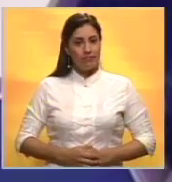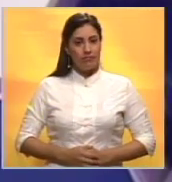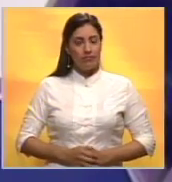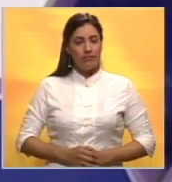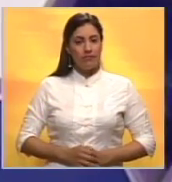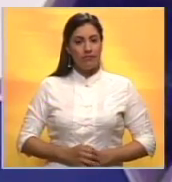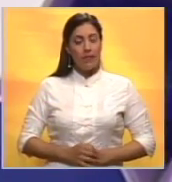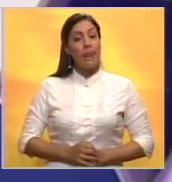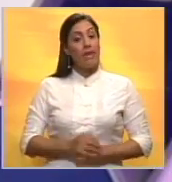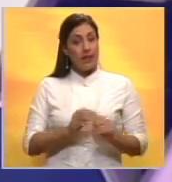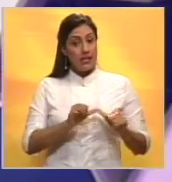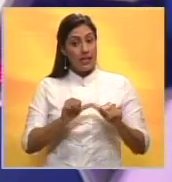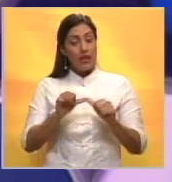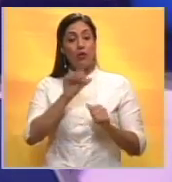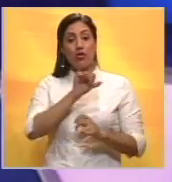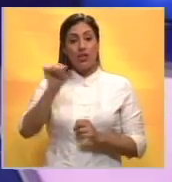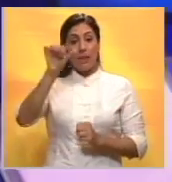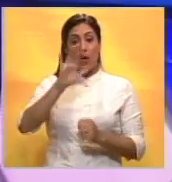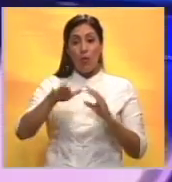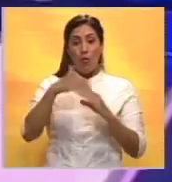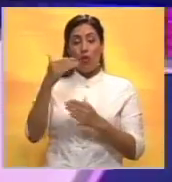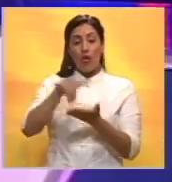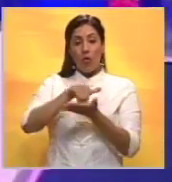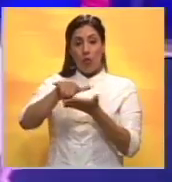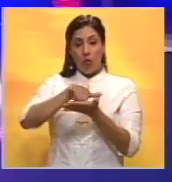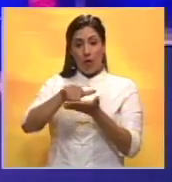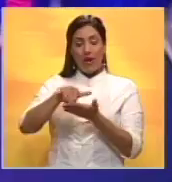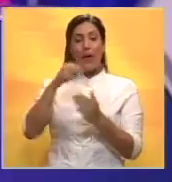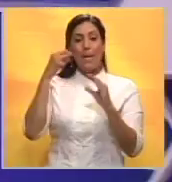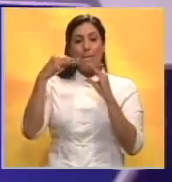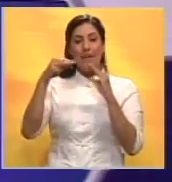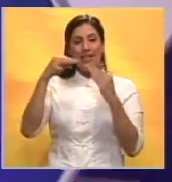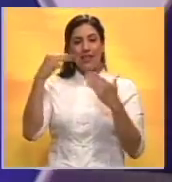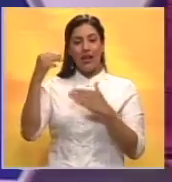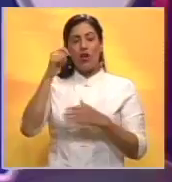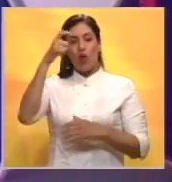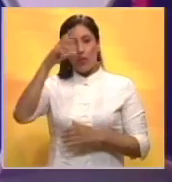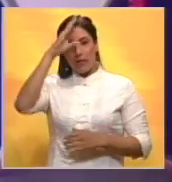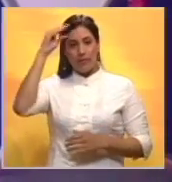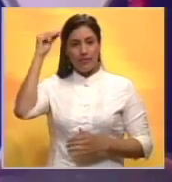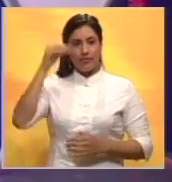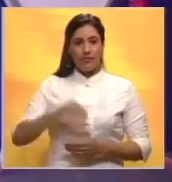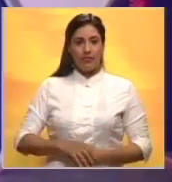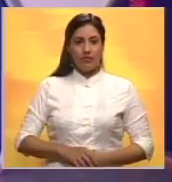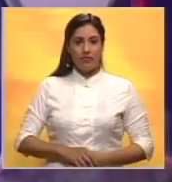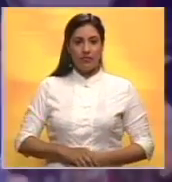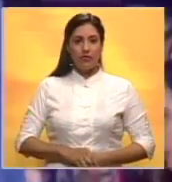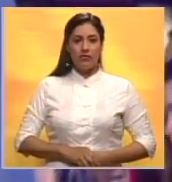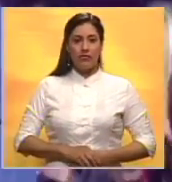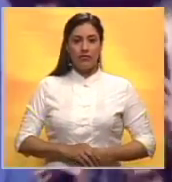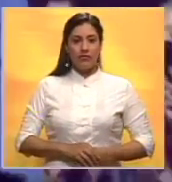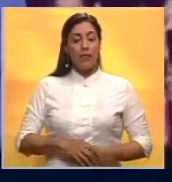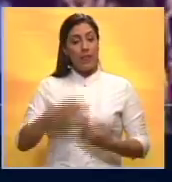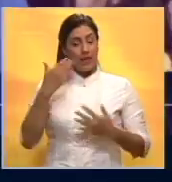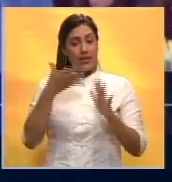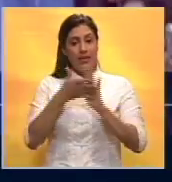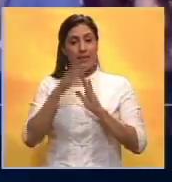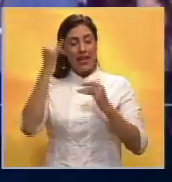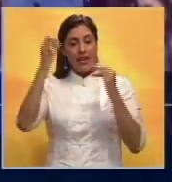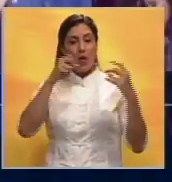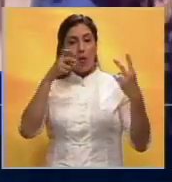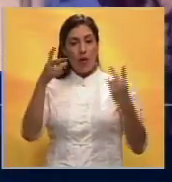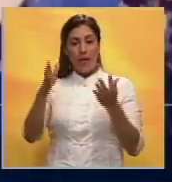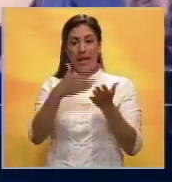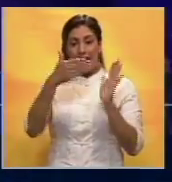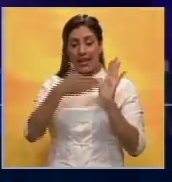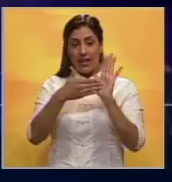escenarios seguimos con la semana de la moda en Nueva York y el mensaje que le enviaron a Donald Trump se trata de una iniciativa de